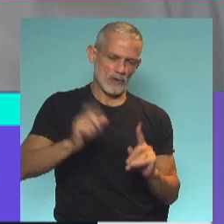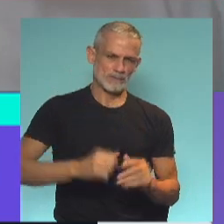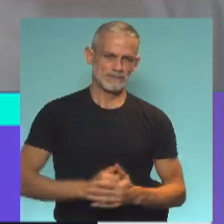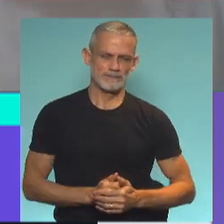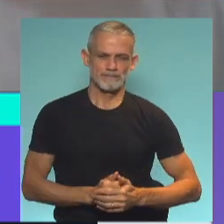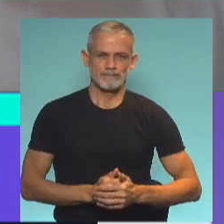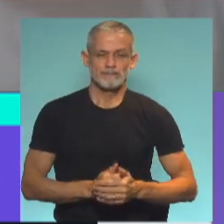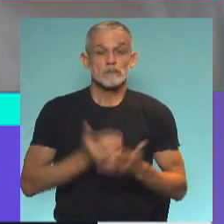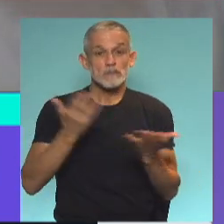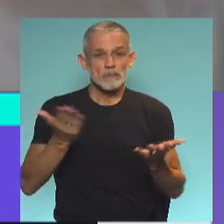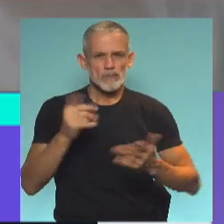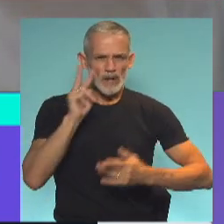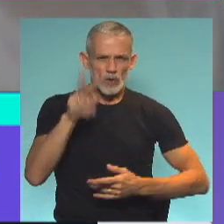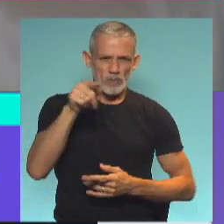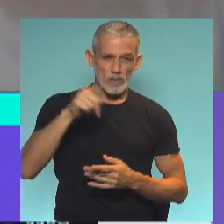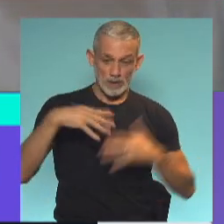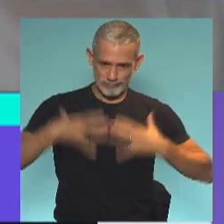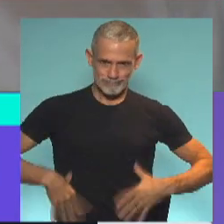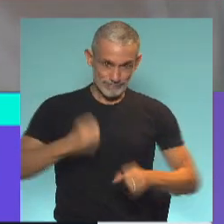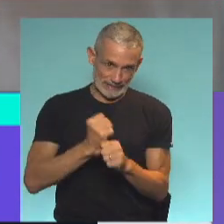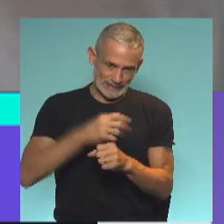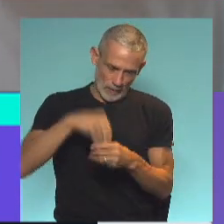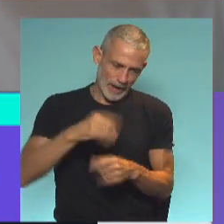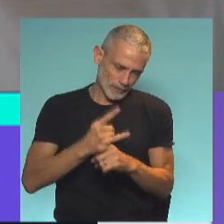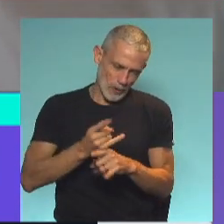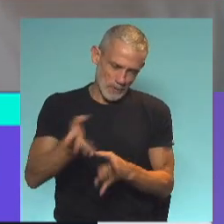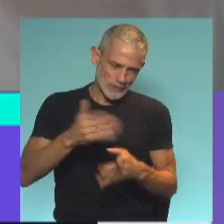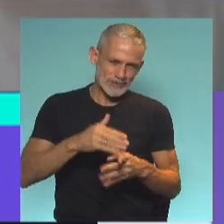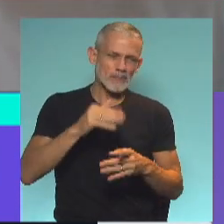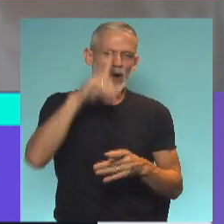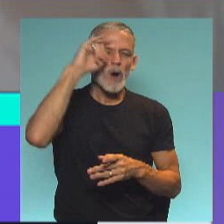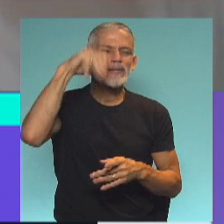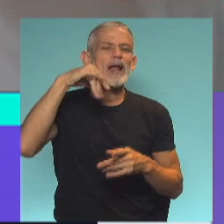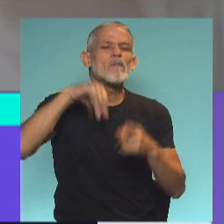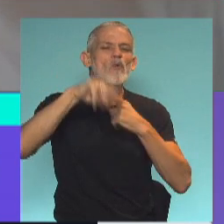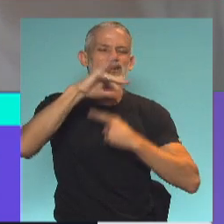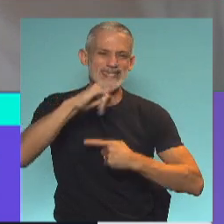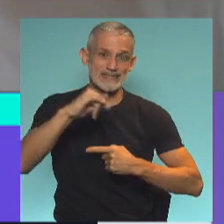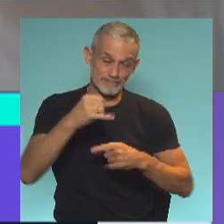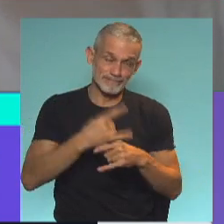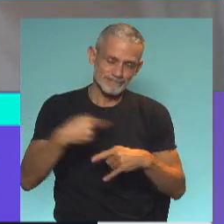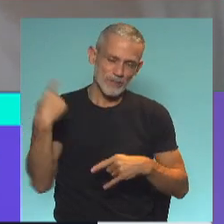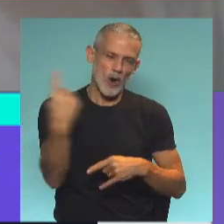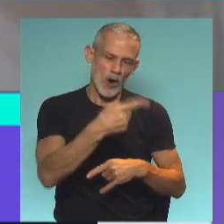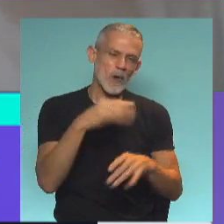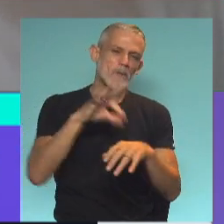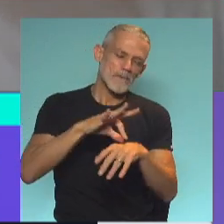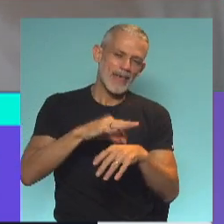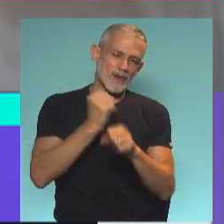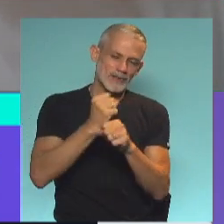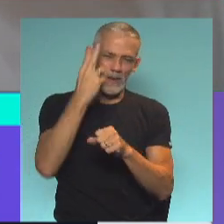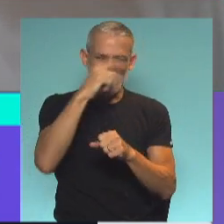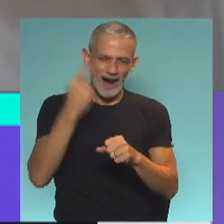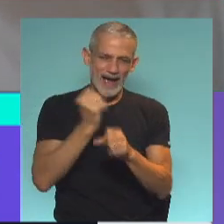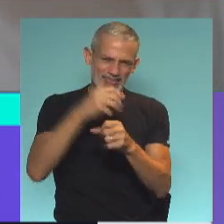grave. Doc, lo vemos allí con el AMBO, ¿no? Trabajando como siempre allí en el Muñiz, como tantos y todos los trabajadores de la salud que se desempeñan en esta